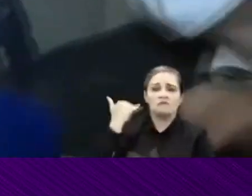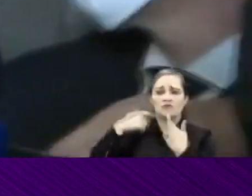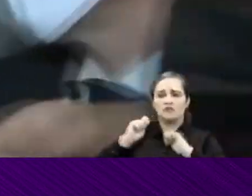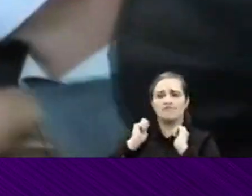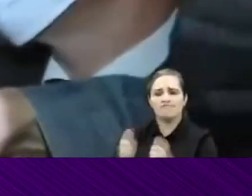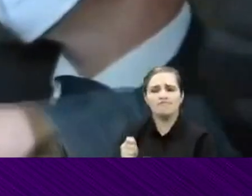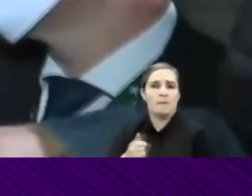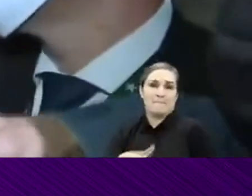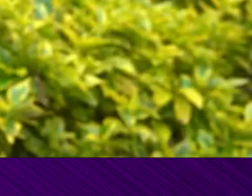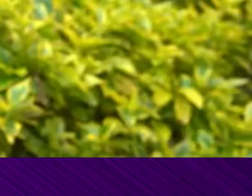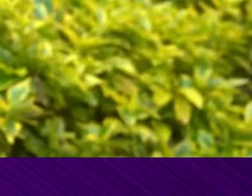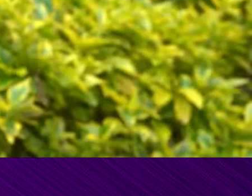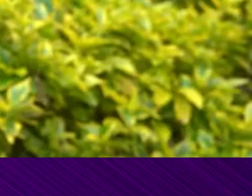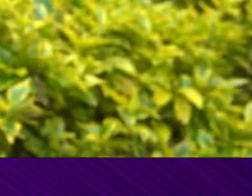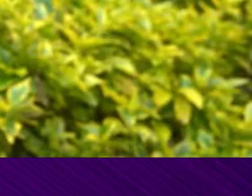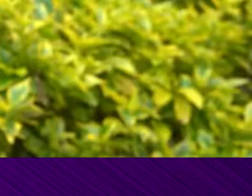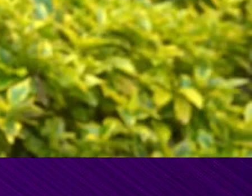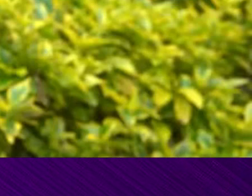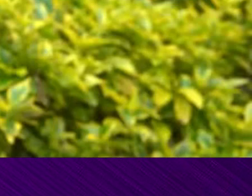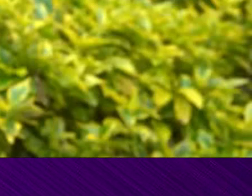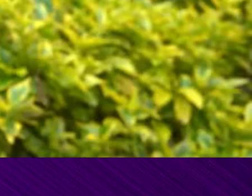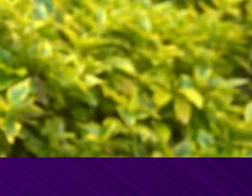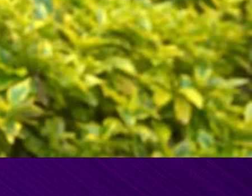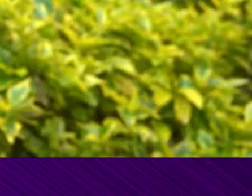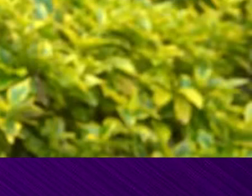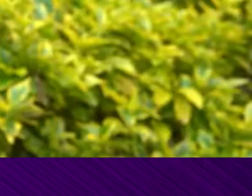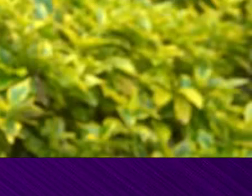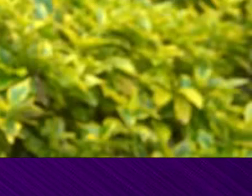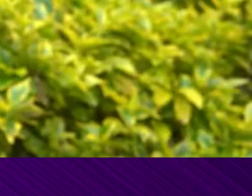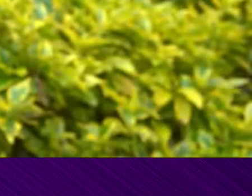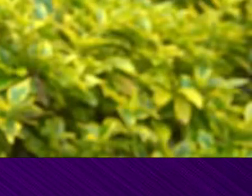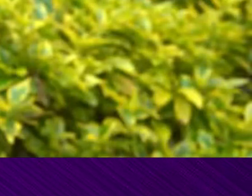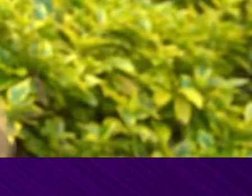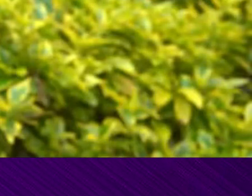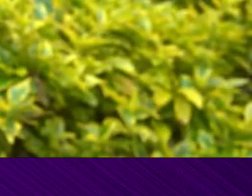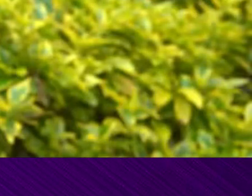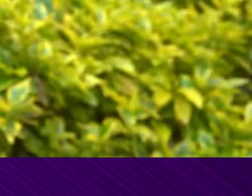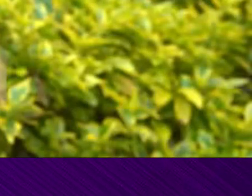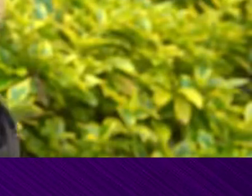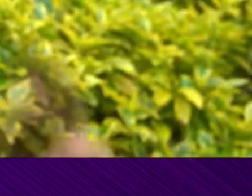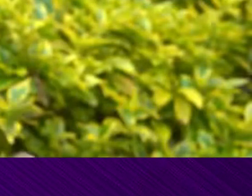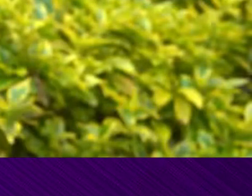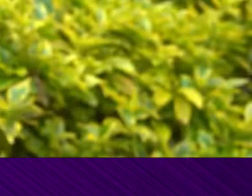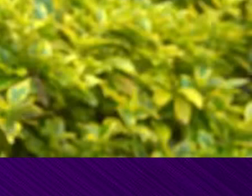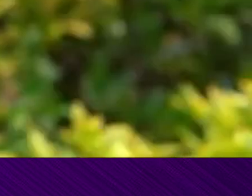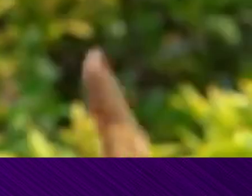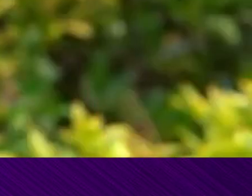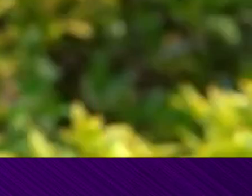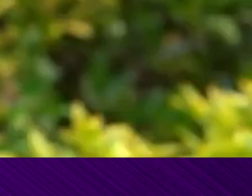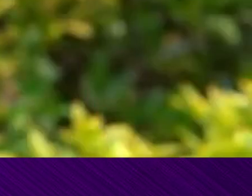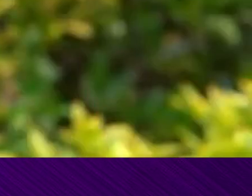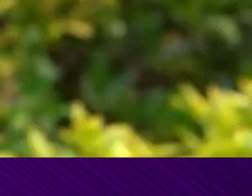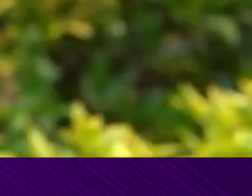se desempeñó como concejal. Creamos el Comité de Derechos Humanos del Consejo e hicimos control político en tiempo real desde la manifestación